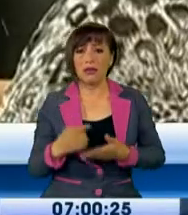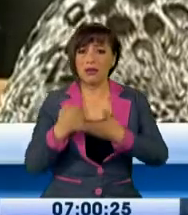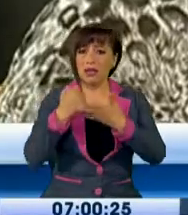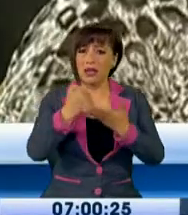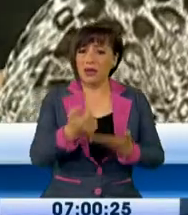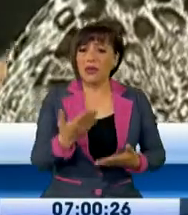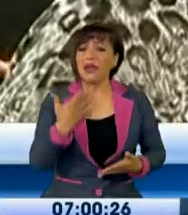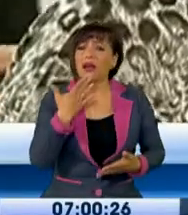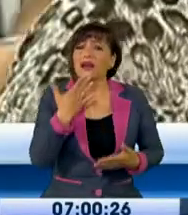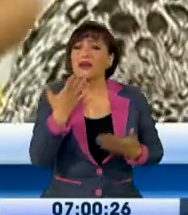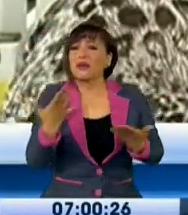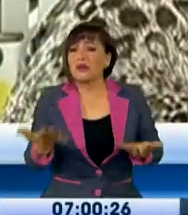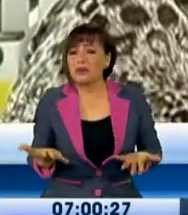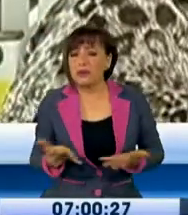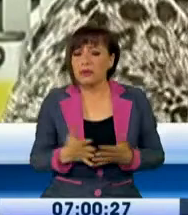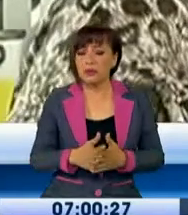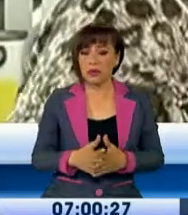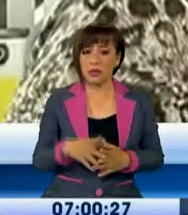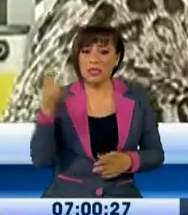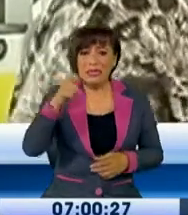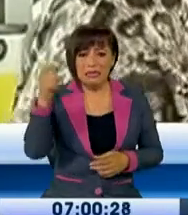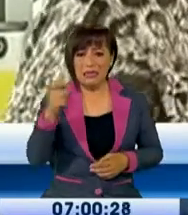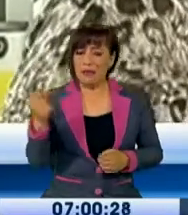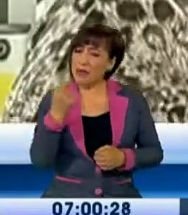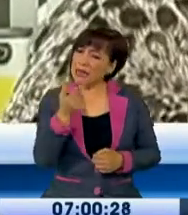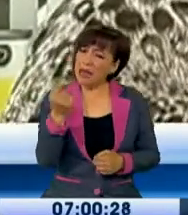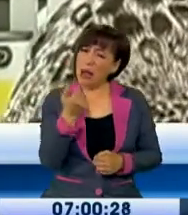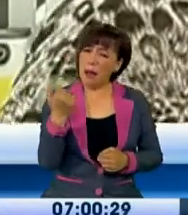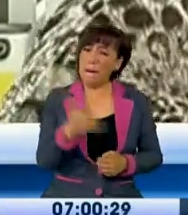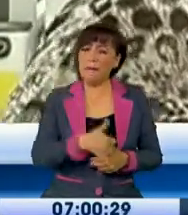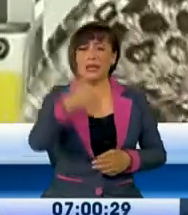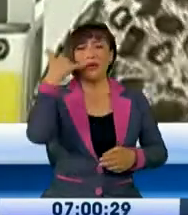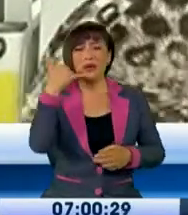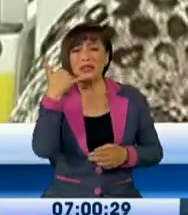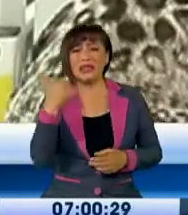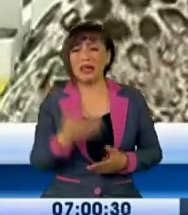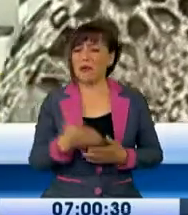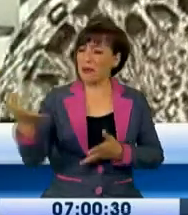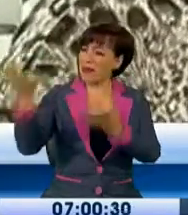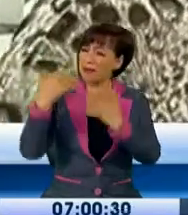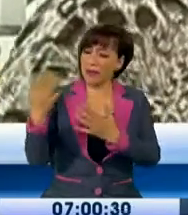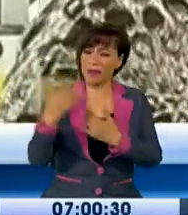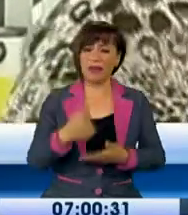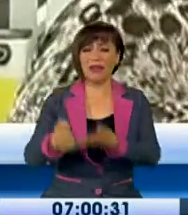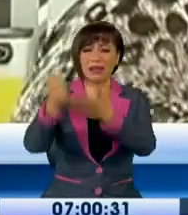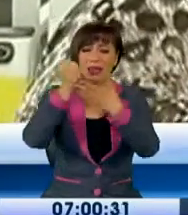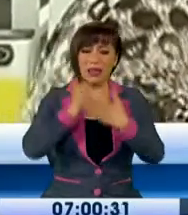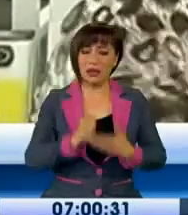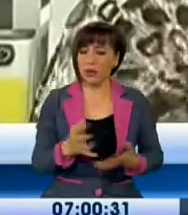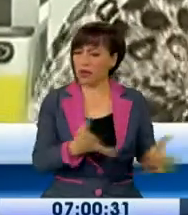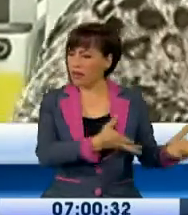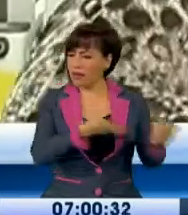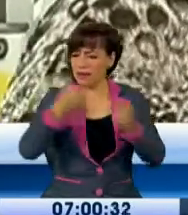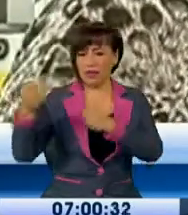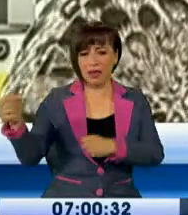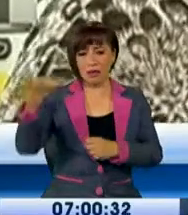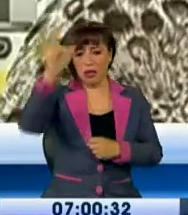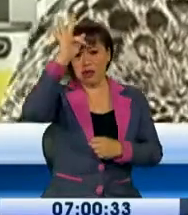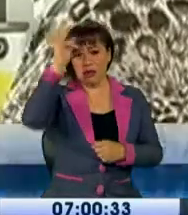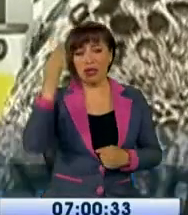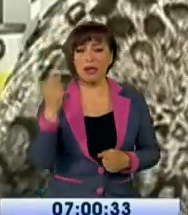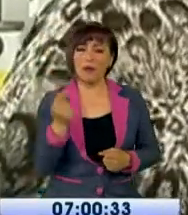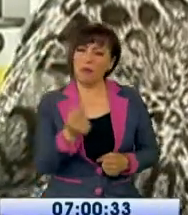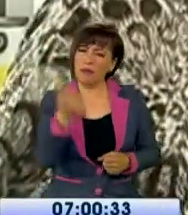dando terapia, sino ya deberían llamar así como nos llamaron, que vengan a retirarle de... decir que lo van a retirar porque él